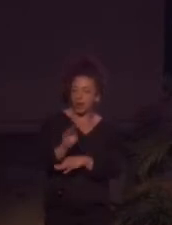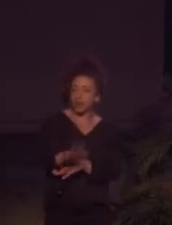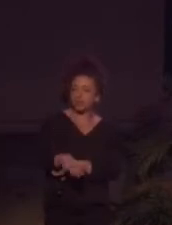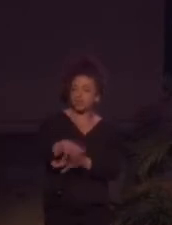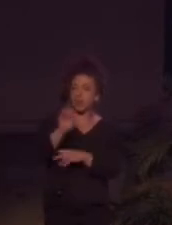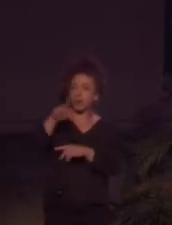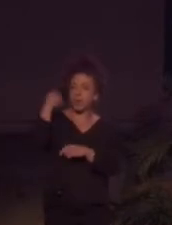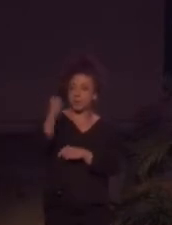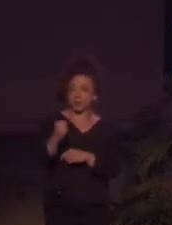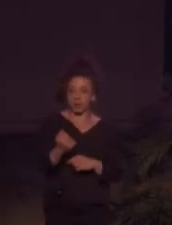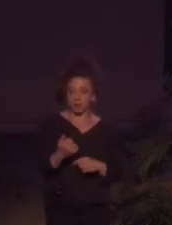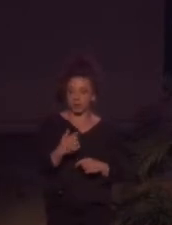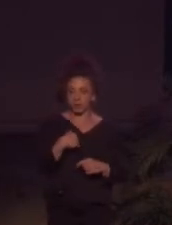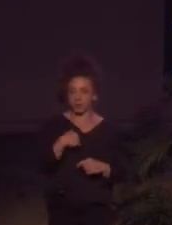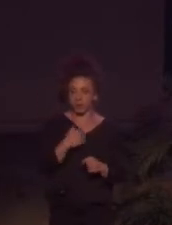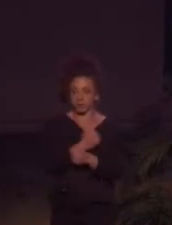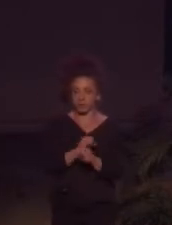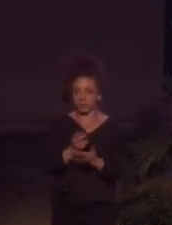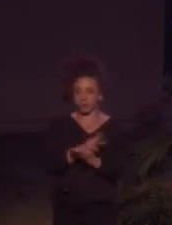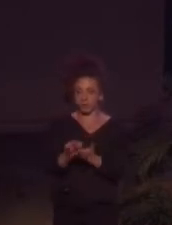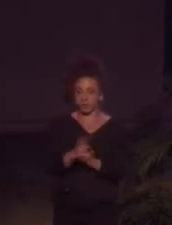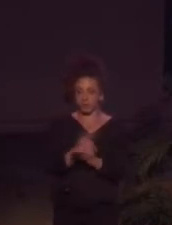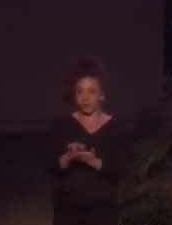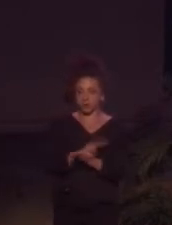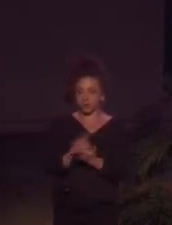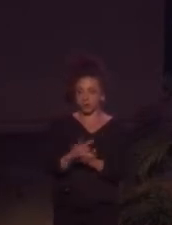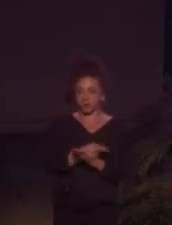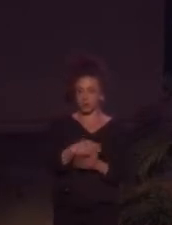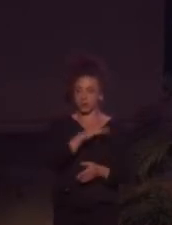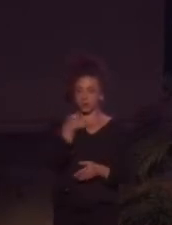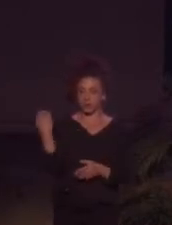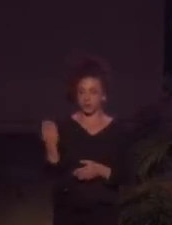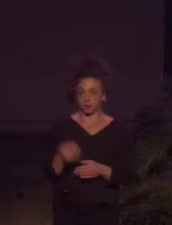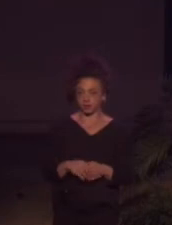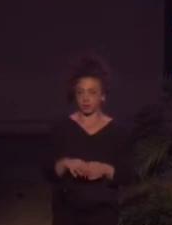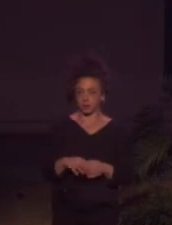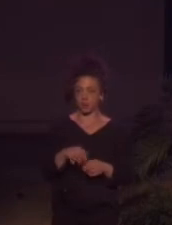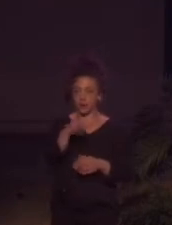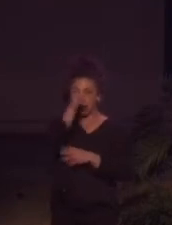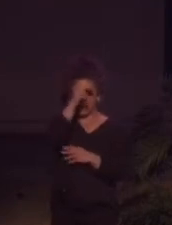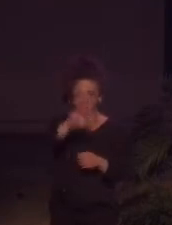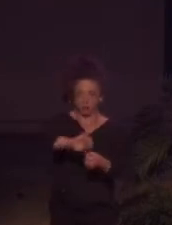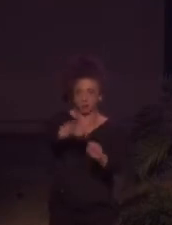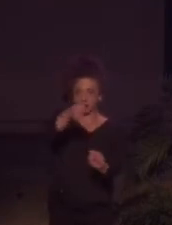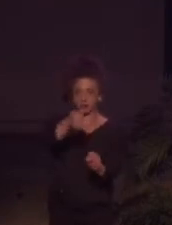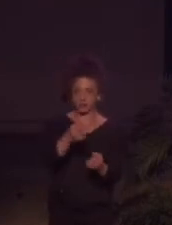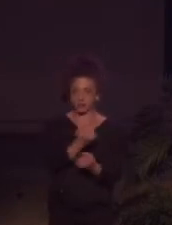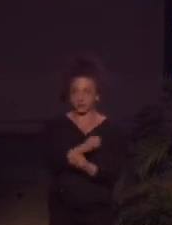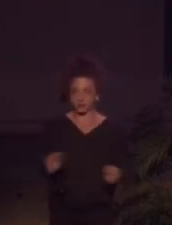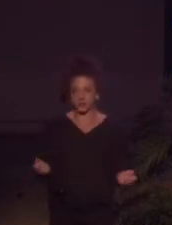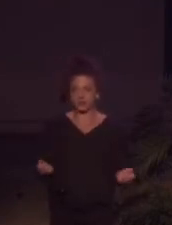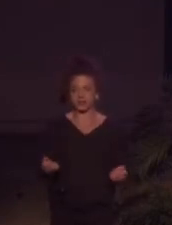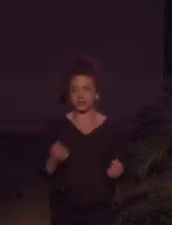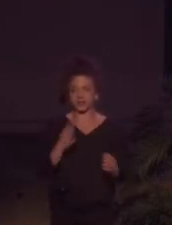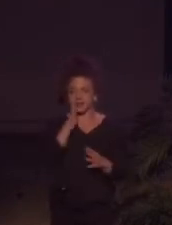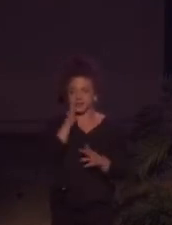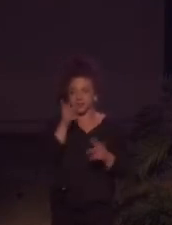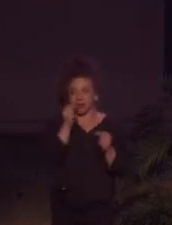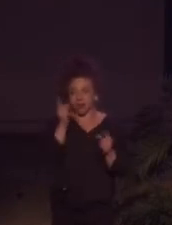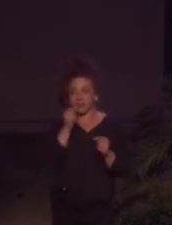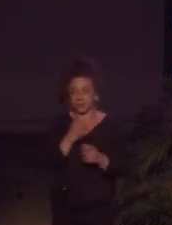esa noche de pensar que tengo que ir a cortar el cuello a mi Pepi que la he criado y la... Bueno, no lo sé, eso para mí sería